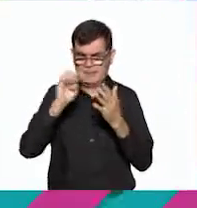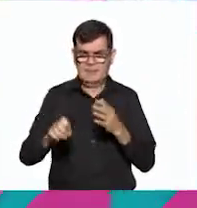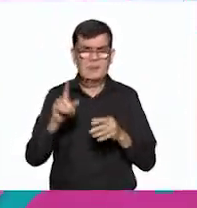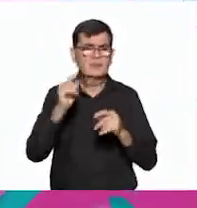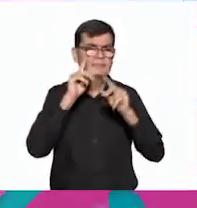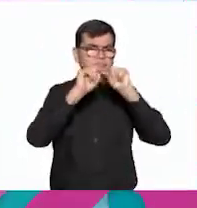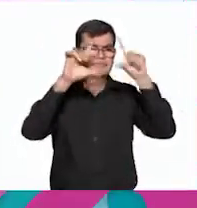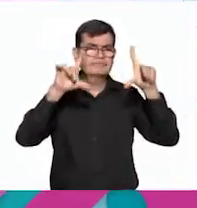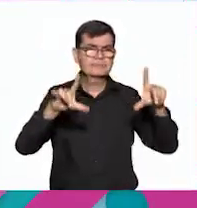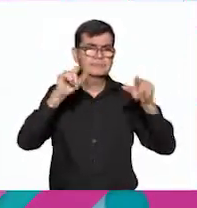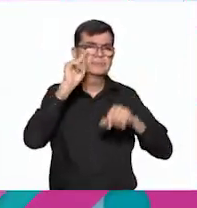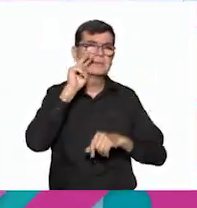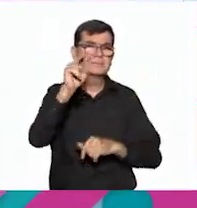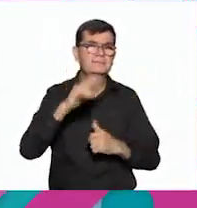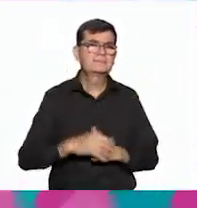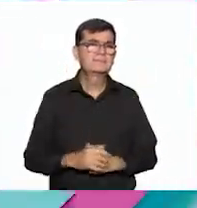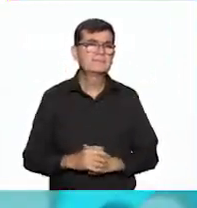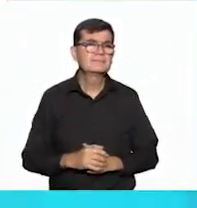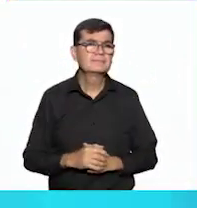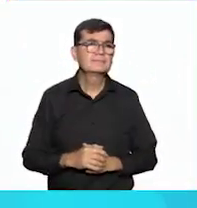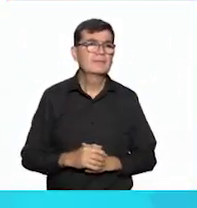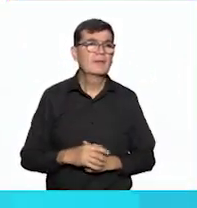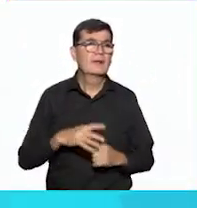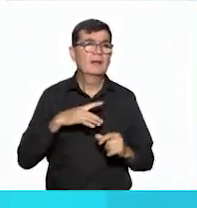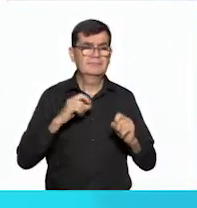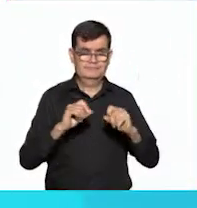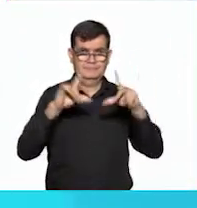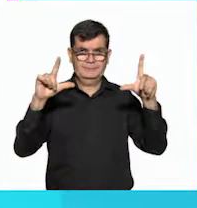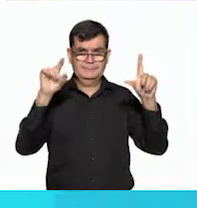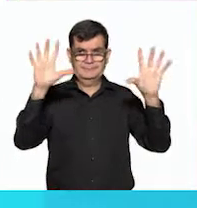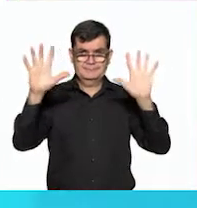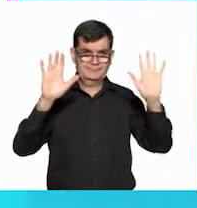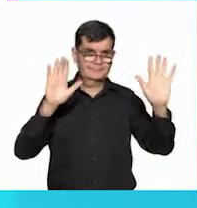en pantalla. A ver. Ahí lo tenemos.